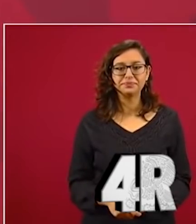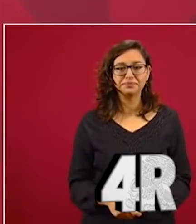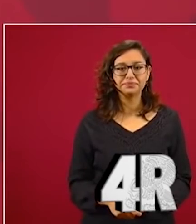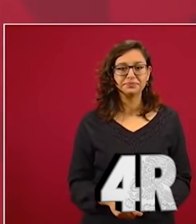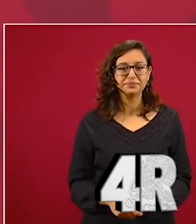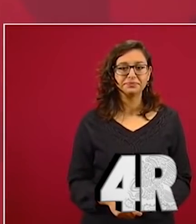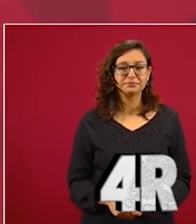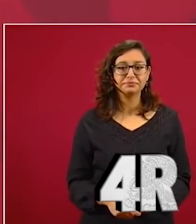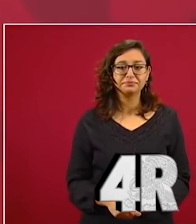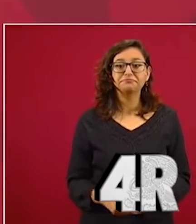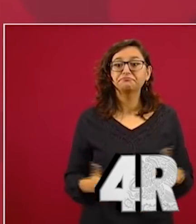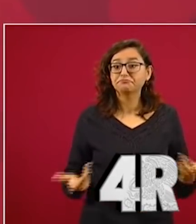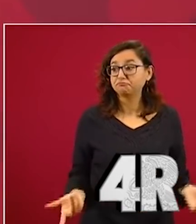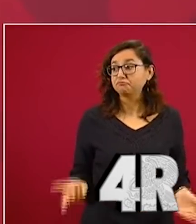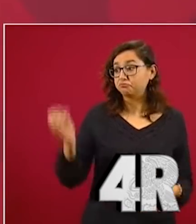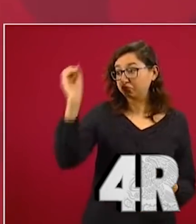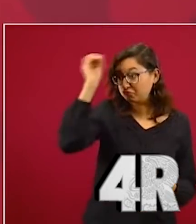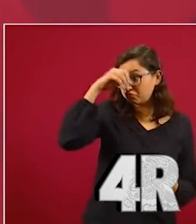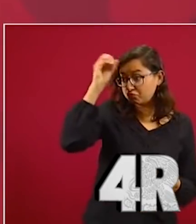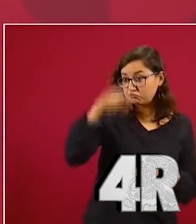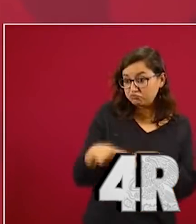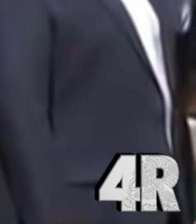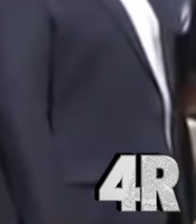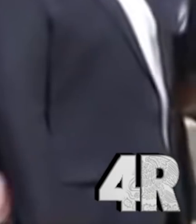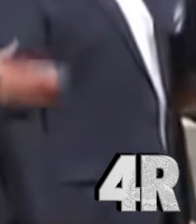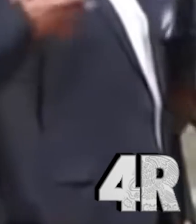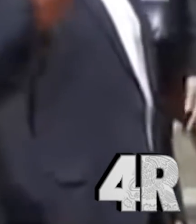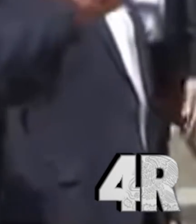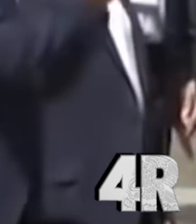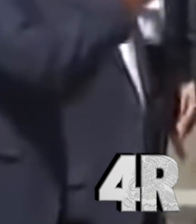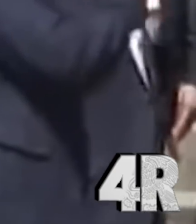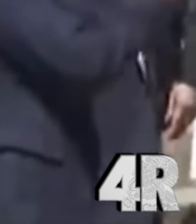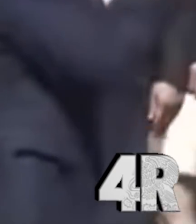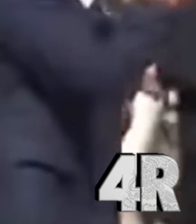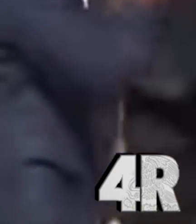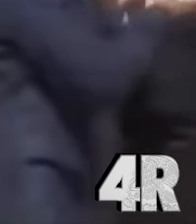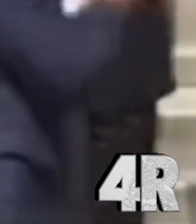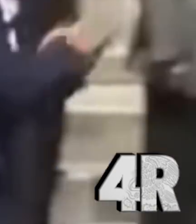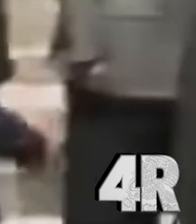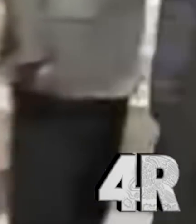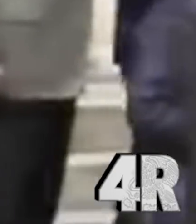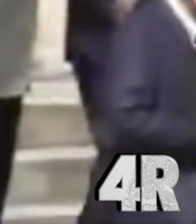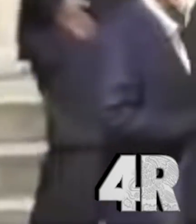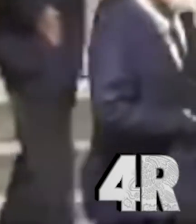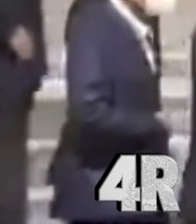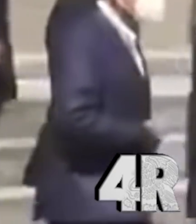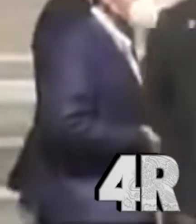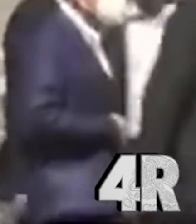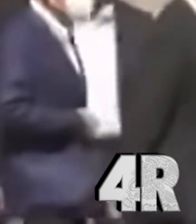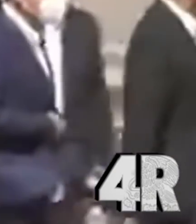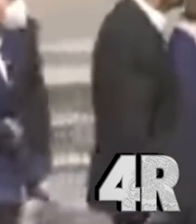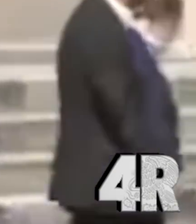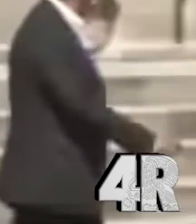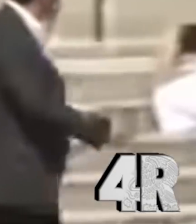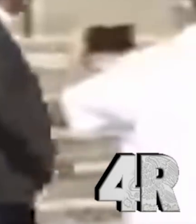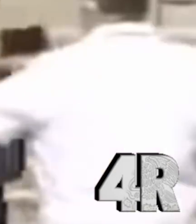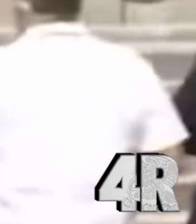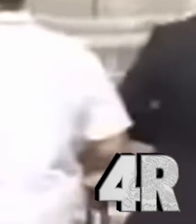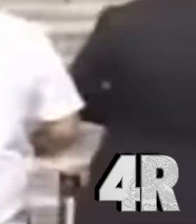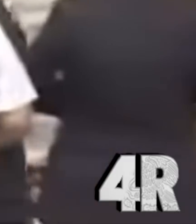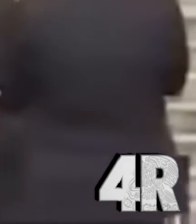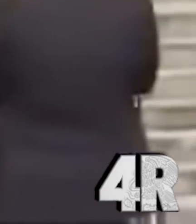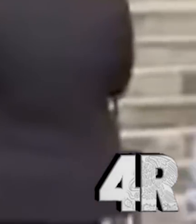les ha gustado en absoluto cómo es que el presidente no les está cumpliendo todos y cada uno de sus caprichos, y